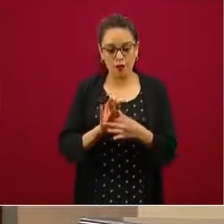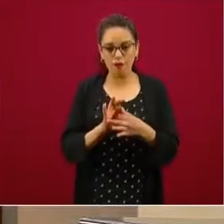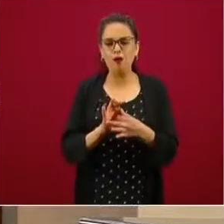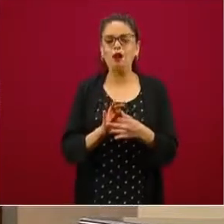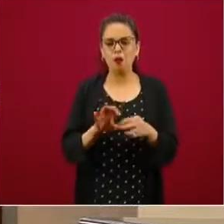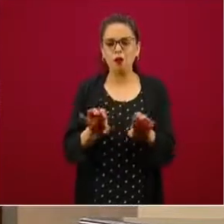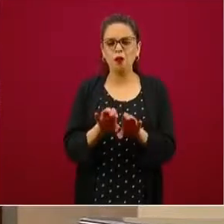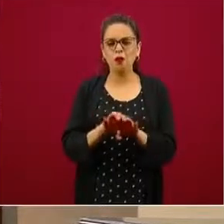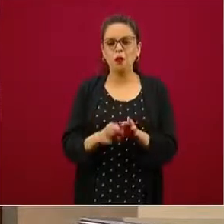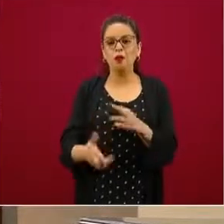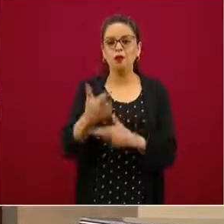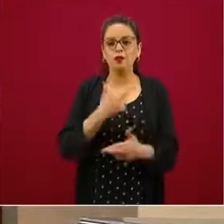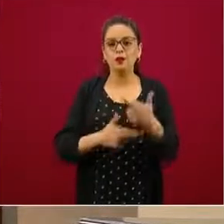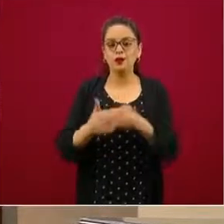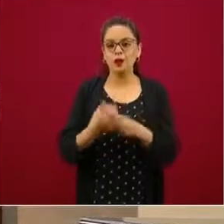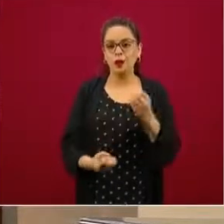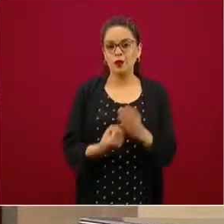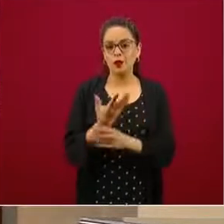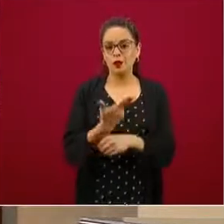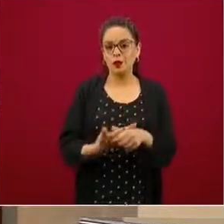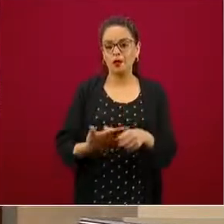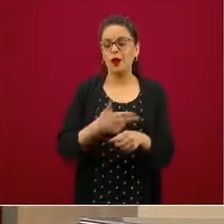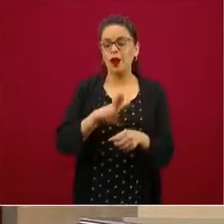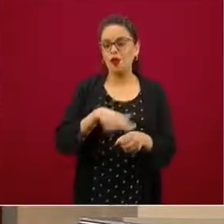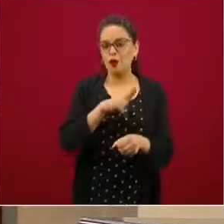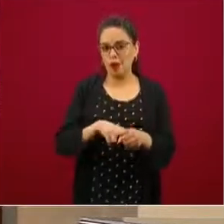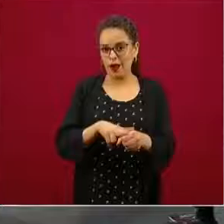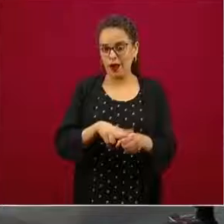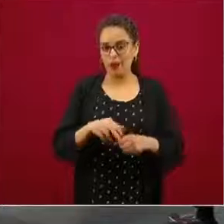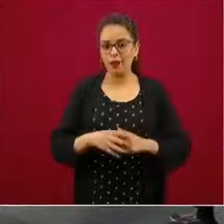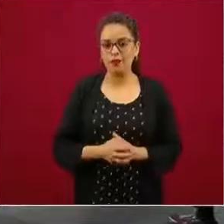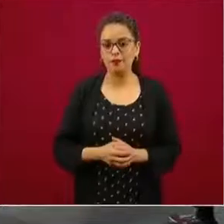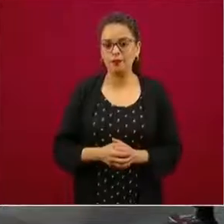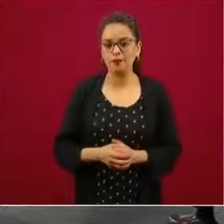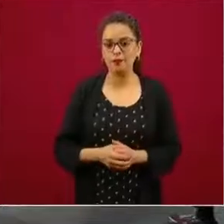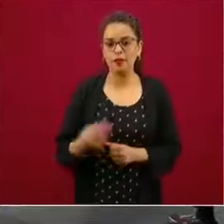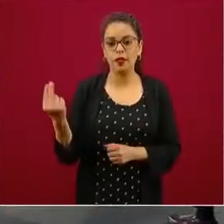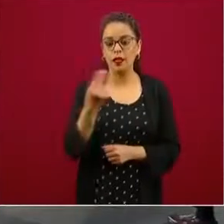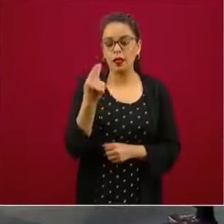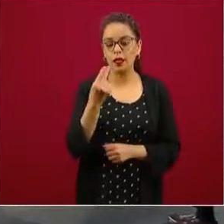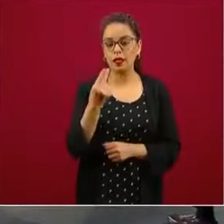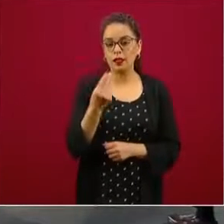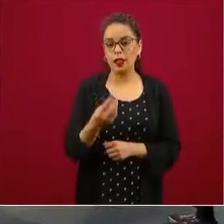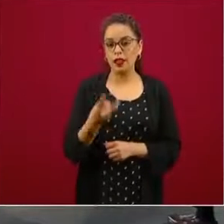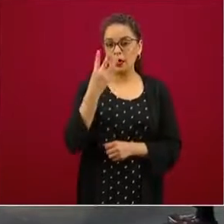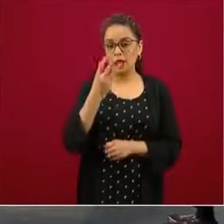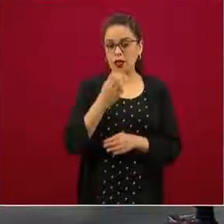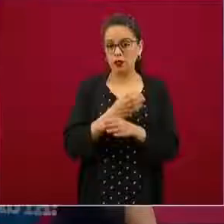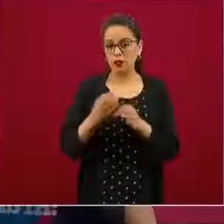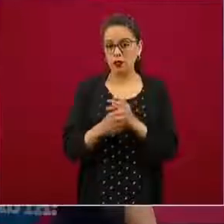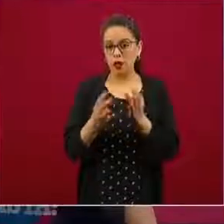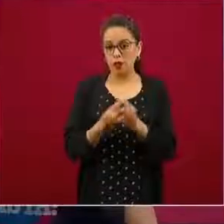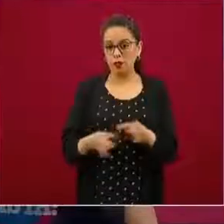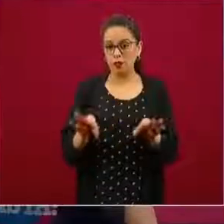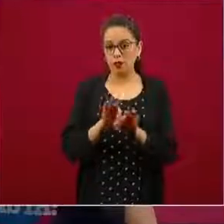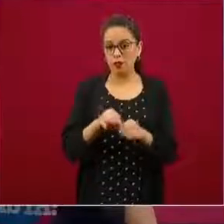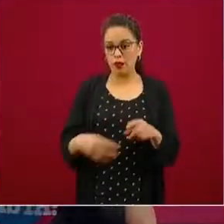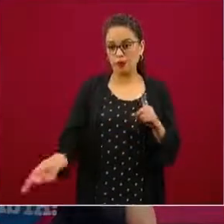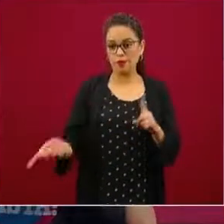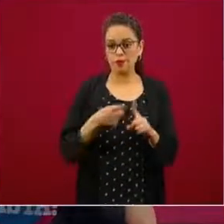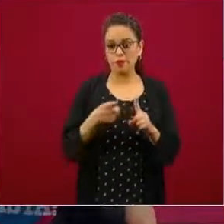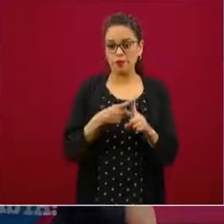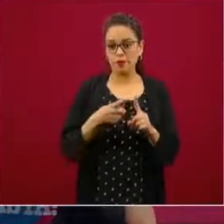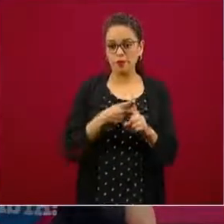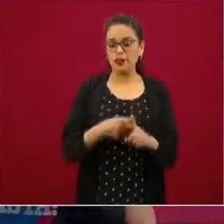la nueva normalidad. Y lo que hemos establecido es que tiene que tener tres principios, que tiene que ser seguro, es decir,